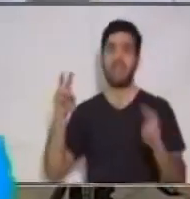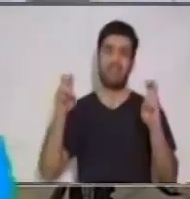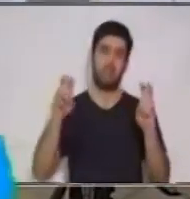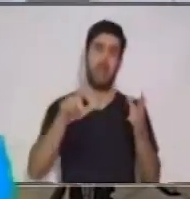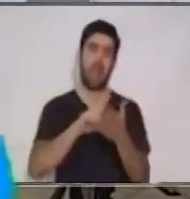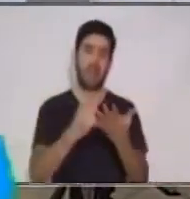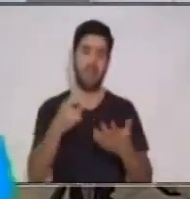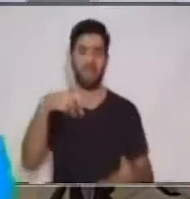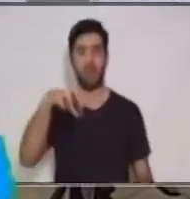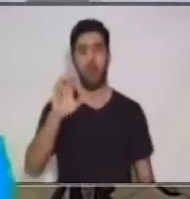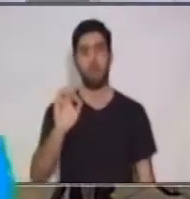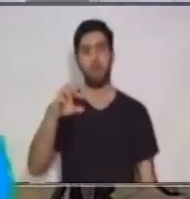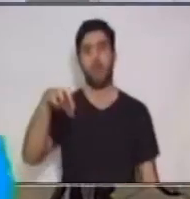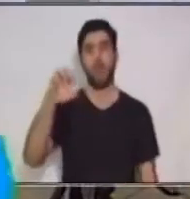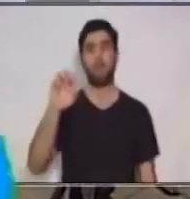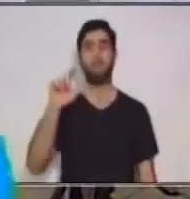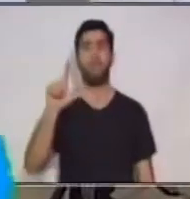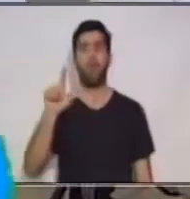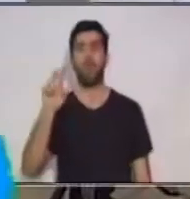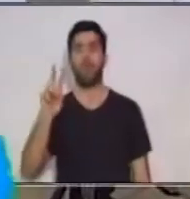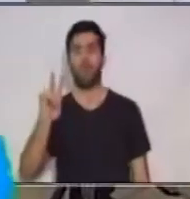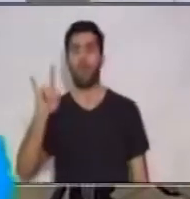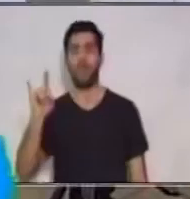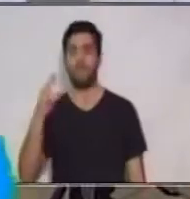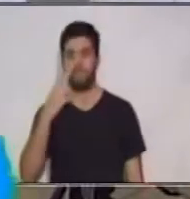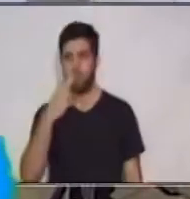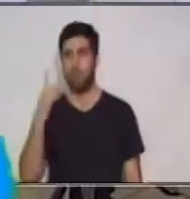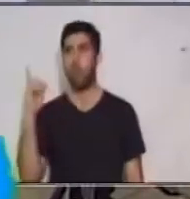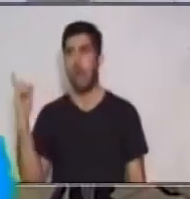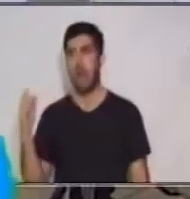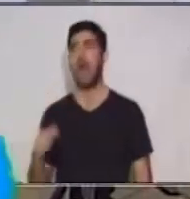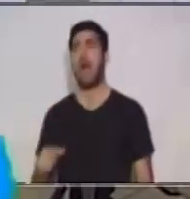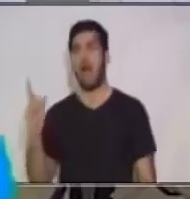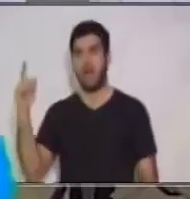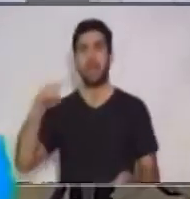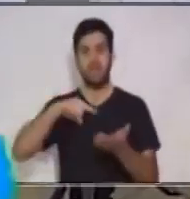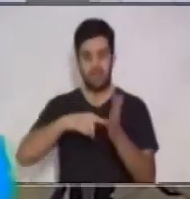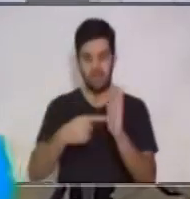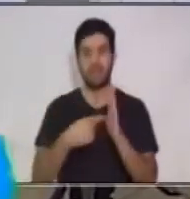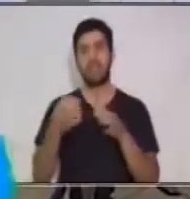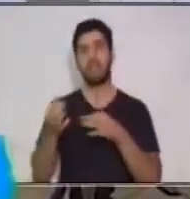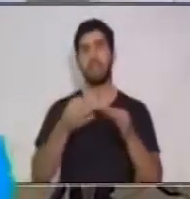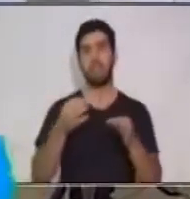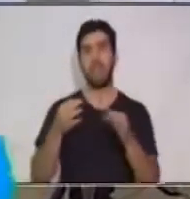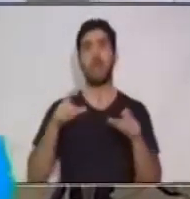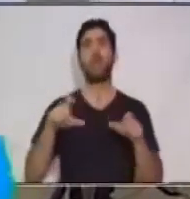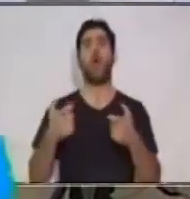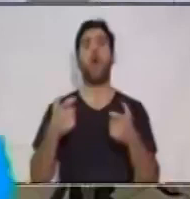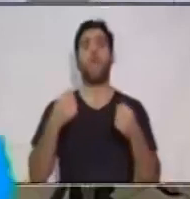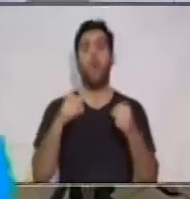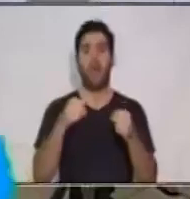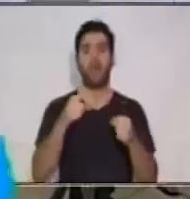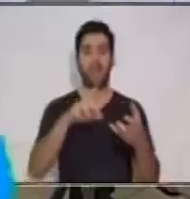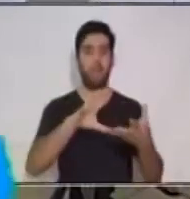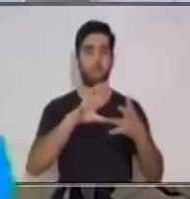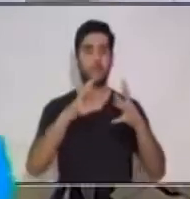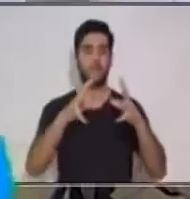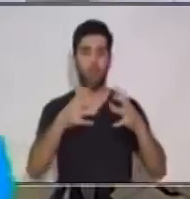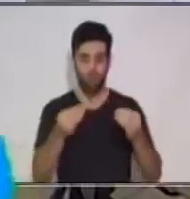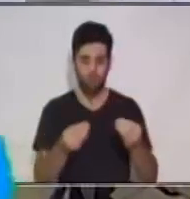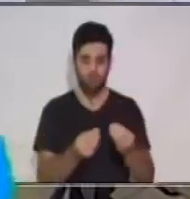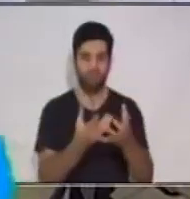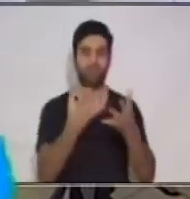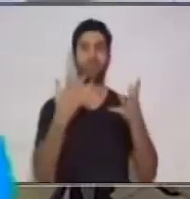tienes conocimiento, sabes que si hablamos del Popol Vuh es acerca del origen o la creación del mundo,